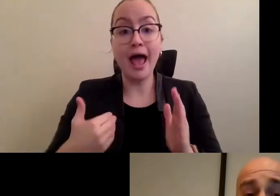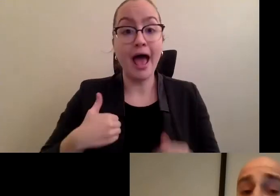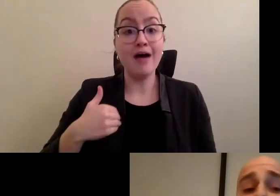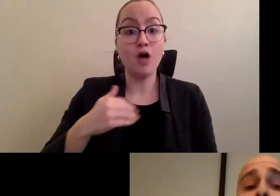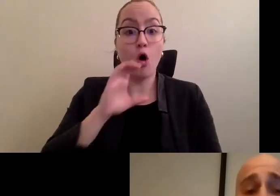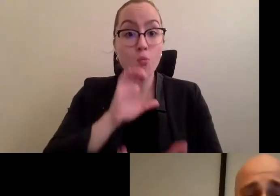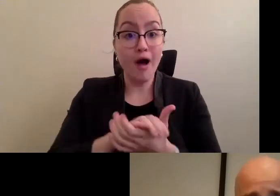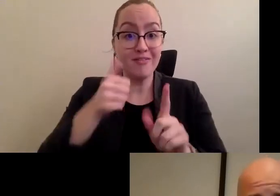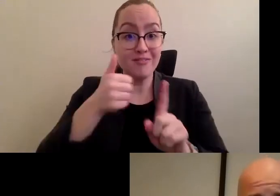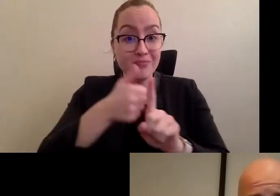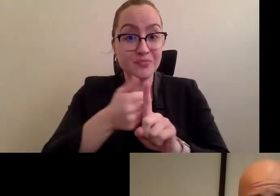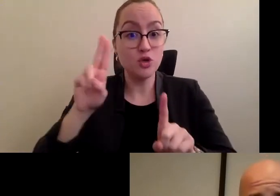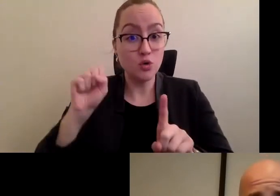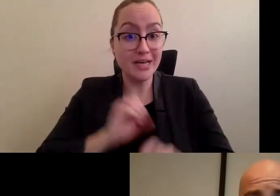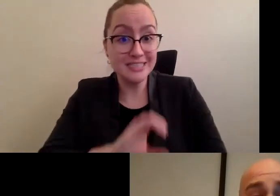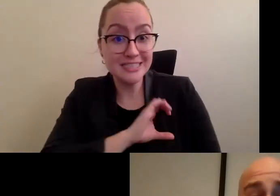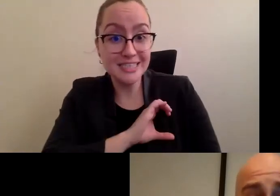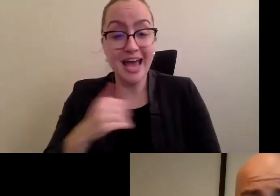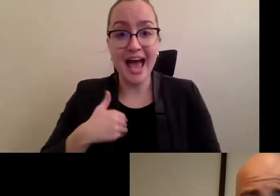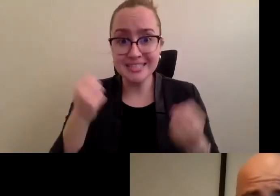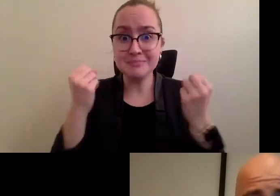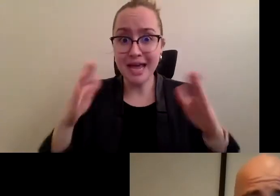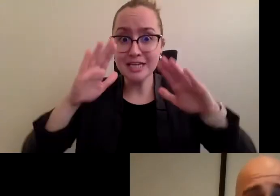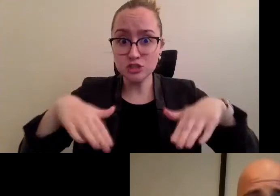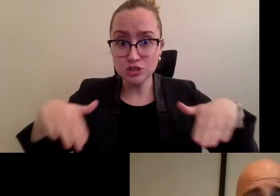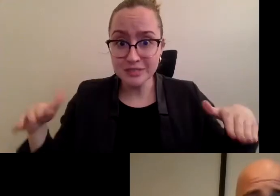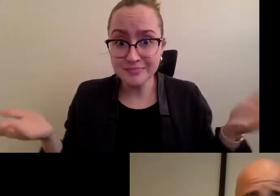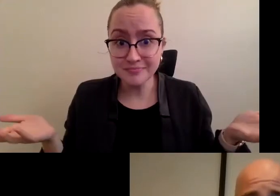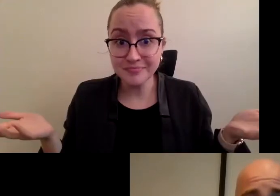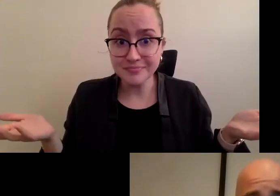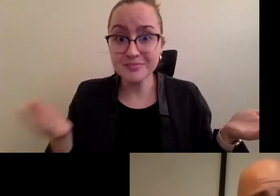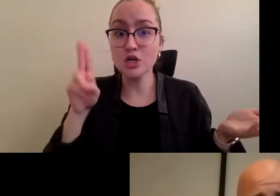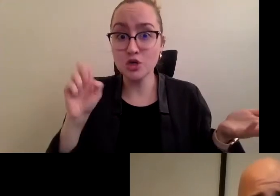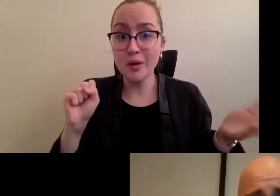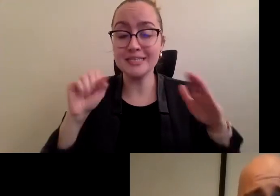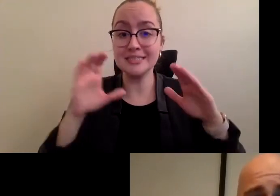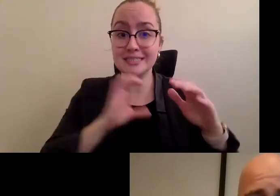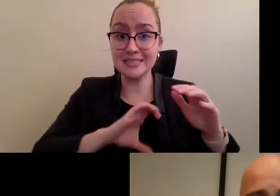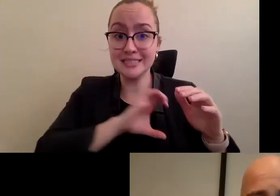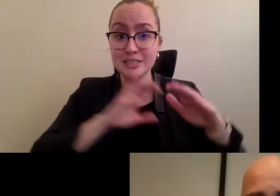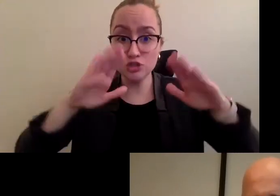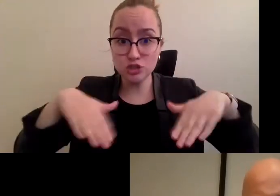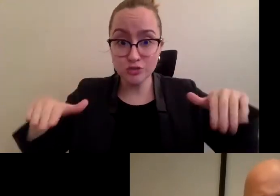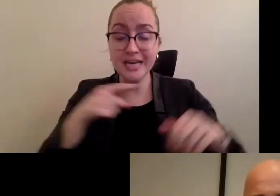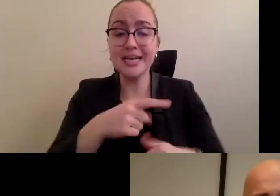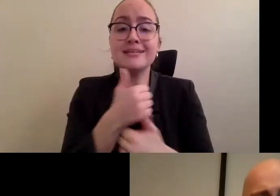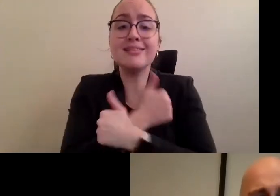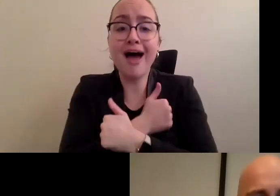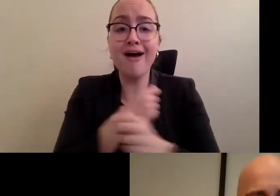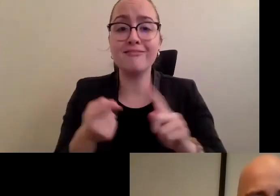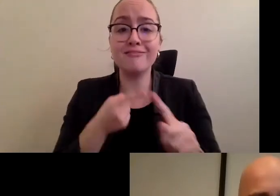criminal, tiene una esposa, tiene ciudadana, tiene mucho, tiene varios chicos, tiene son ciudadanos, empezó